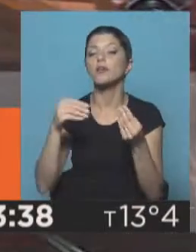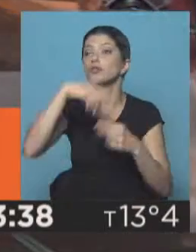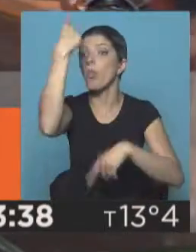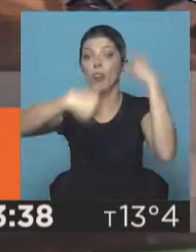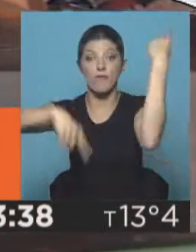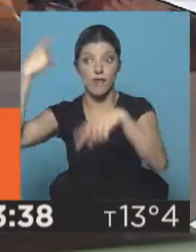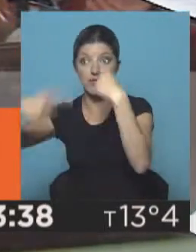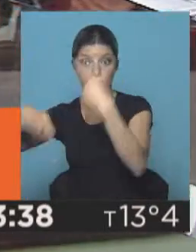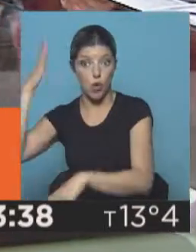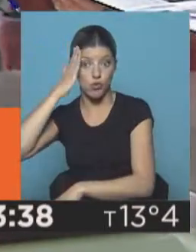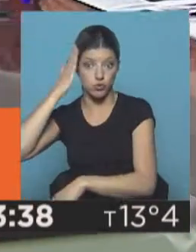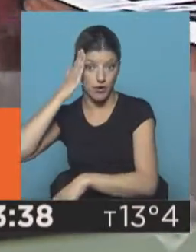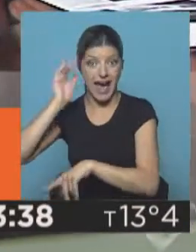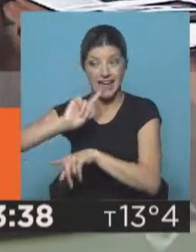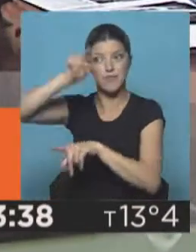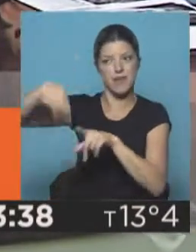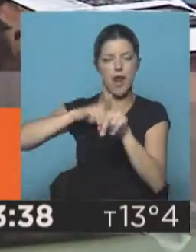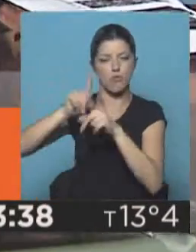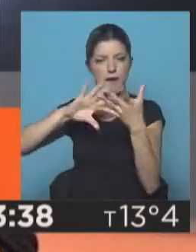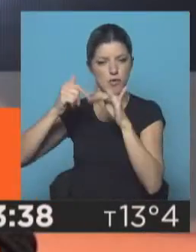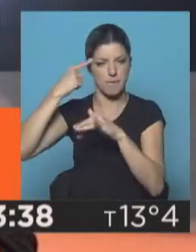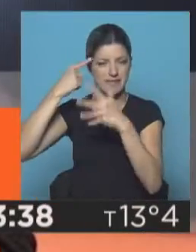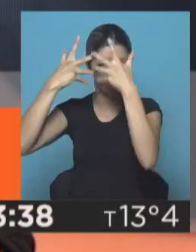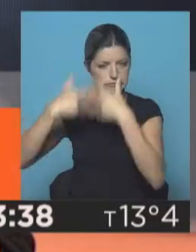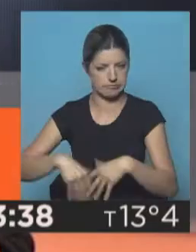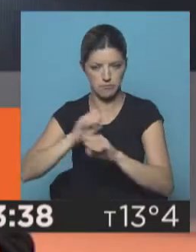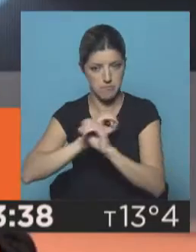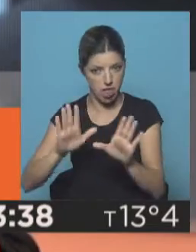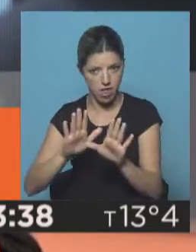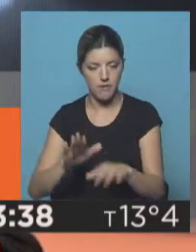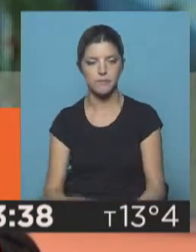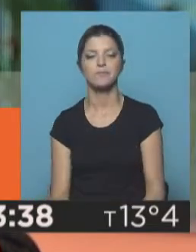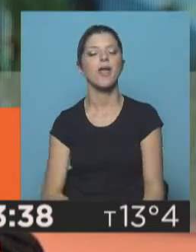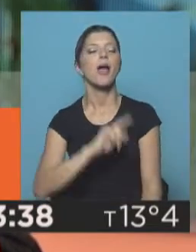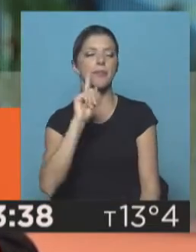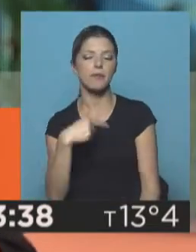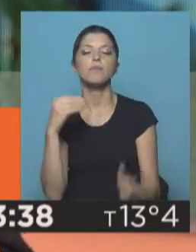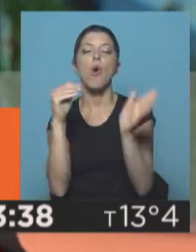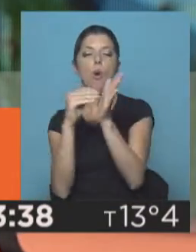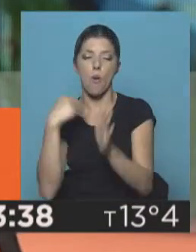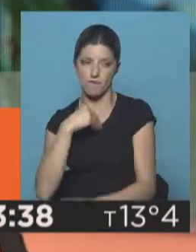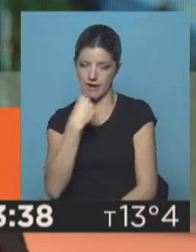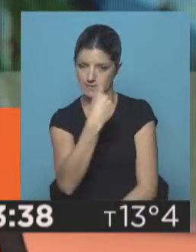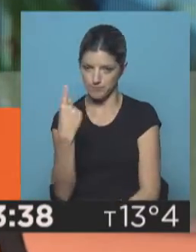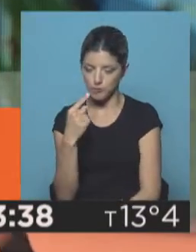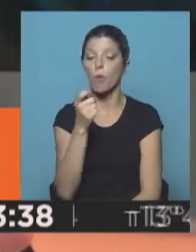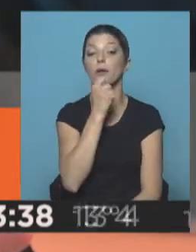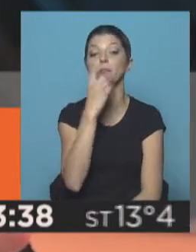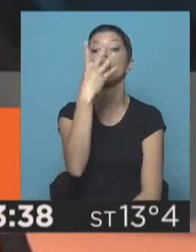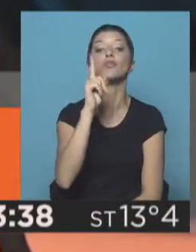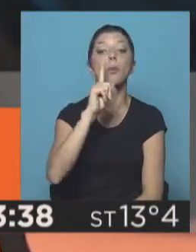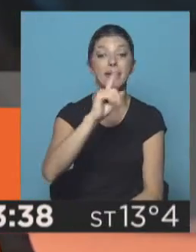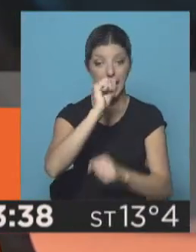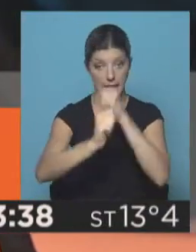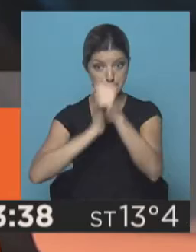Bueno, pero los también, prejuicios surgen ahí también. También hay que confiar en la actividad individual. Por ejemplo, las 4.000 empresas